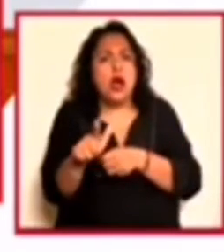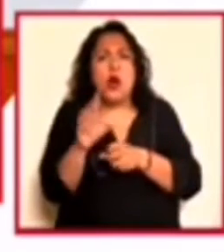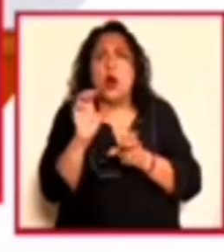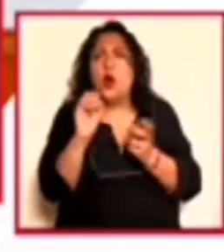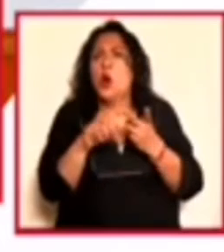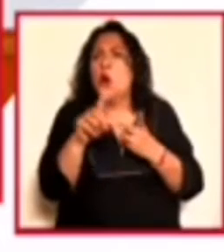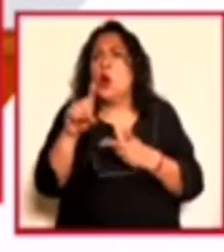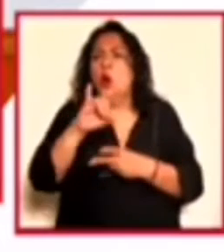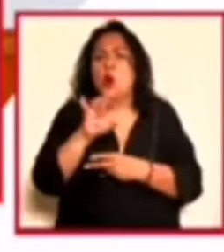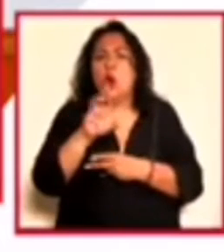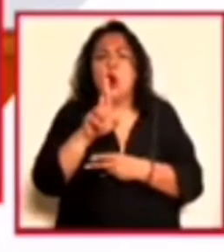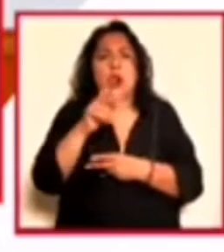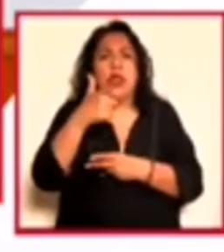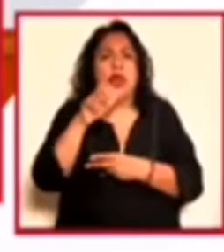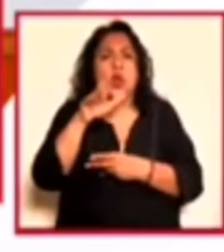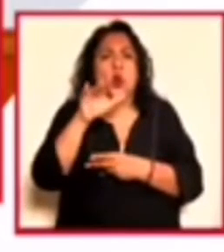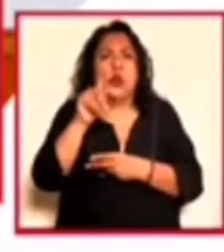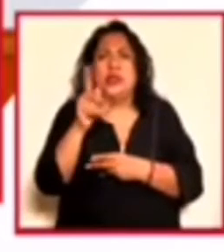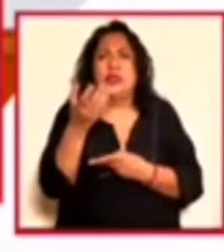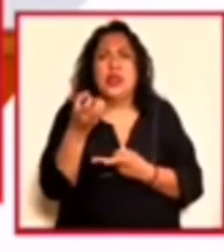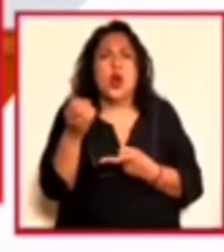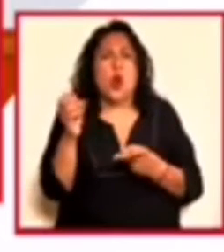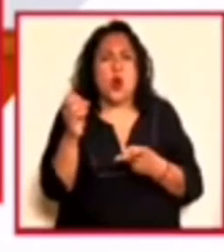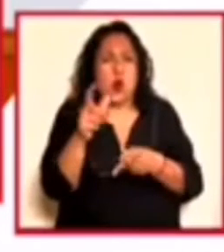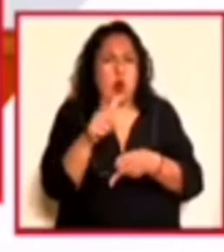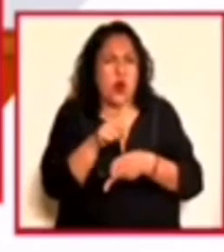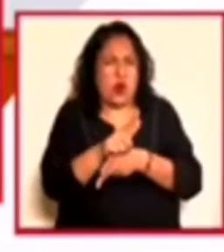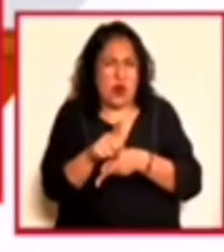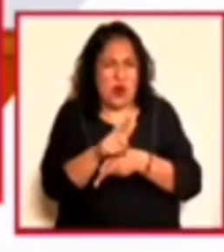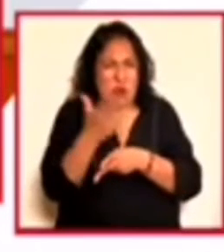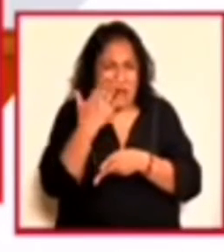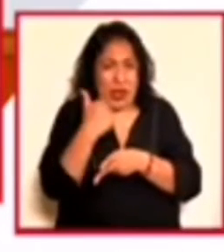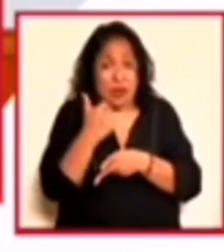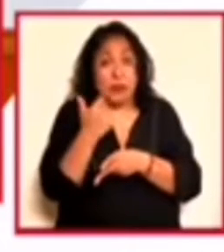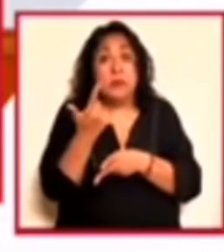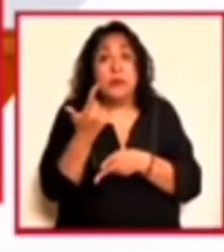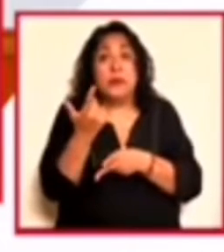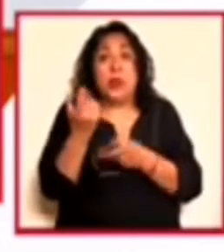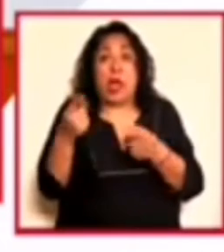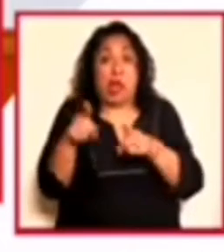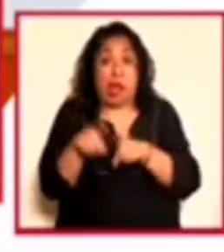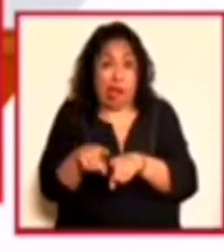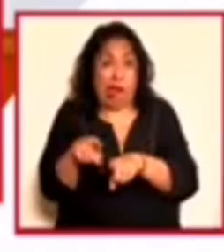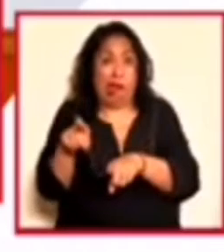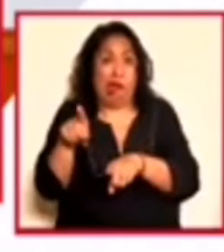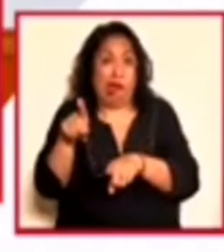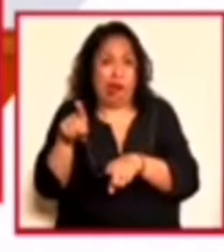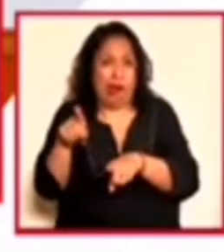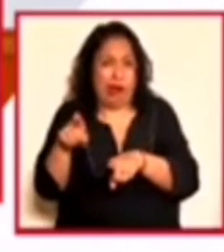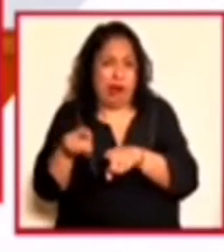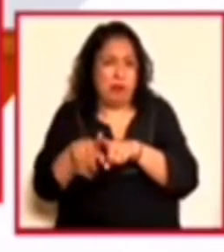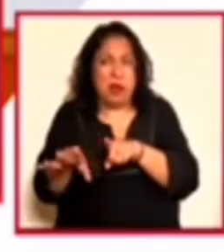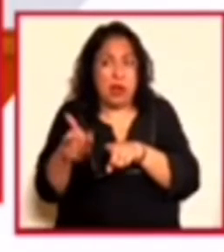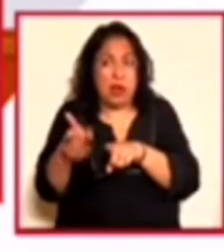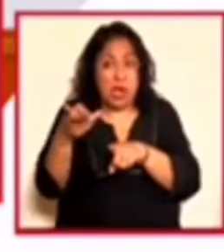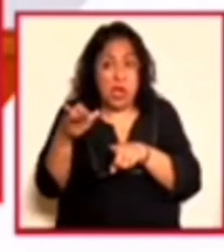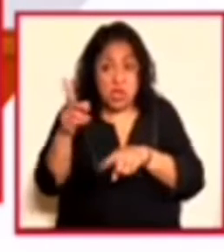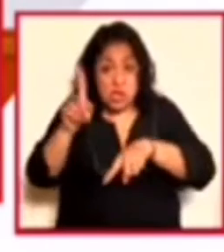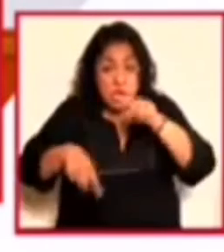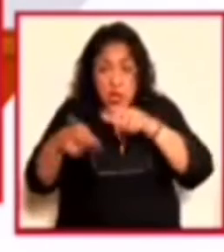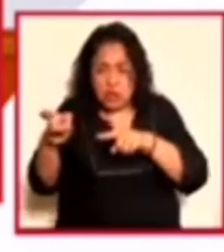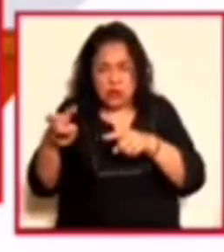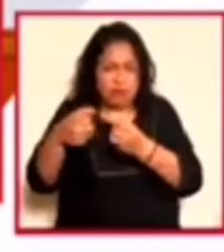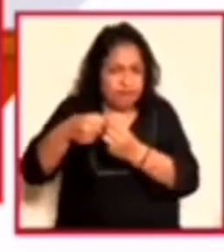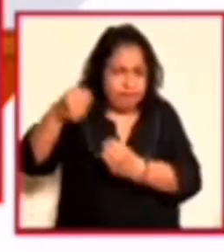o Jorge Cuesta también sin su homosexualismo e incesto, pues no se le entiende, sobre todo